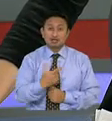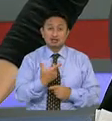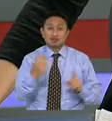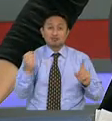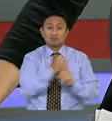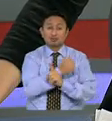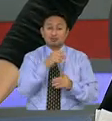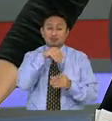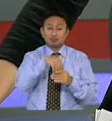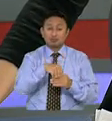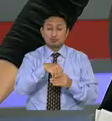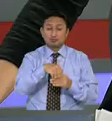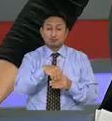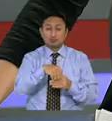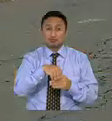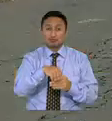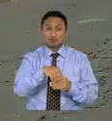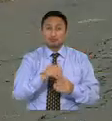violencia interpersonal.